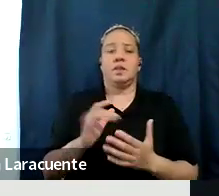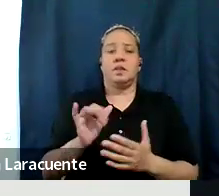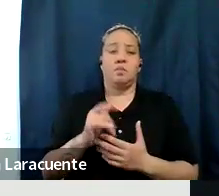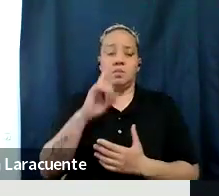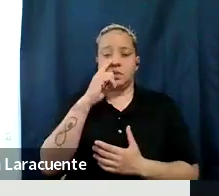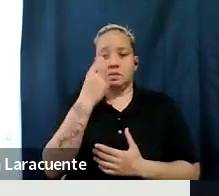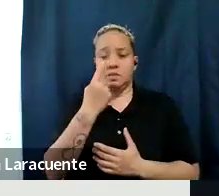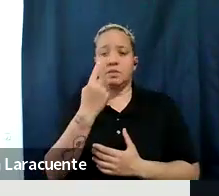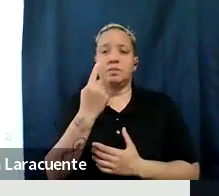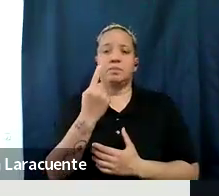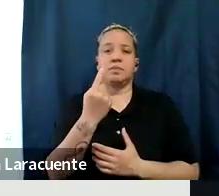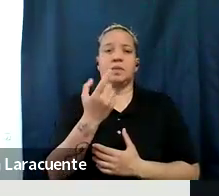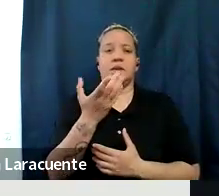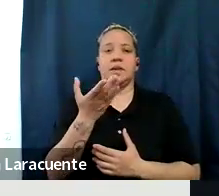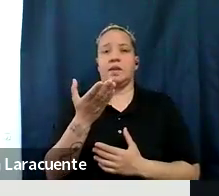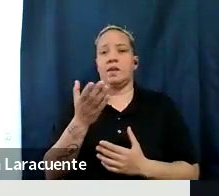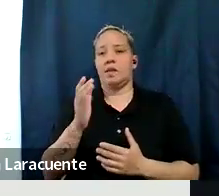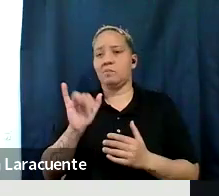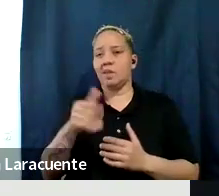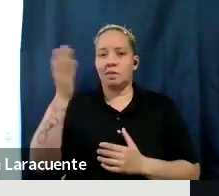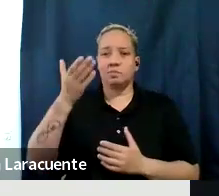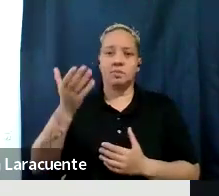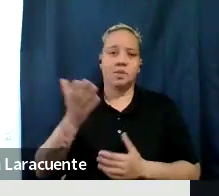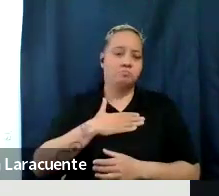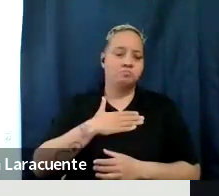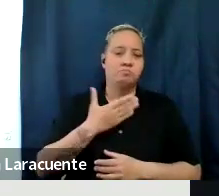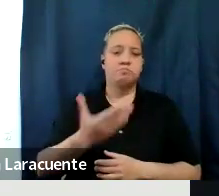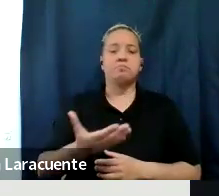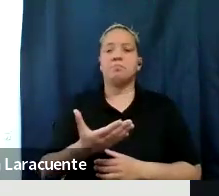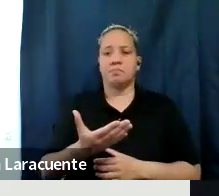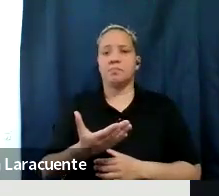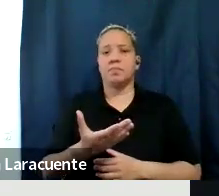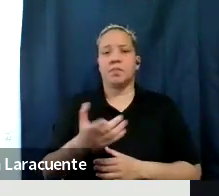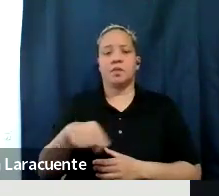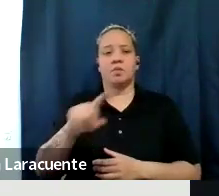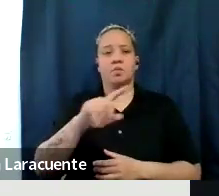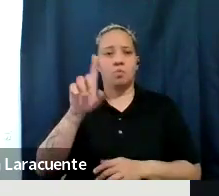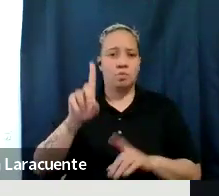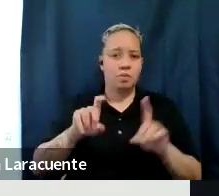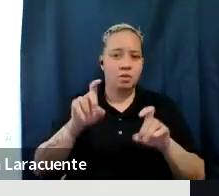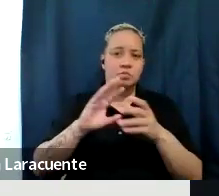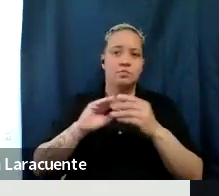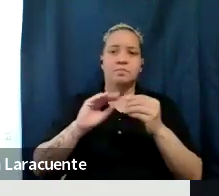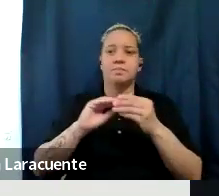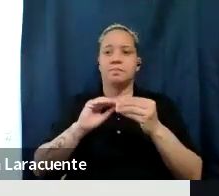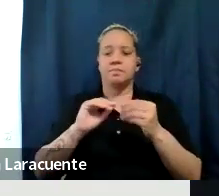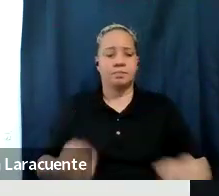tediosa esta exposición y quedo aquí a disposición de sus preguntas, de sus